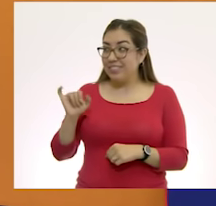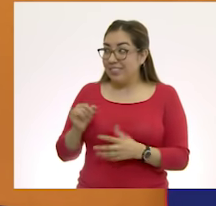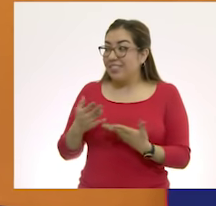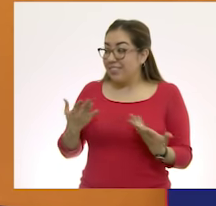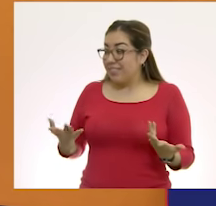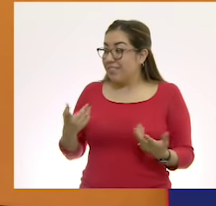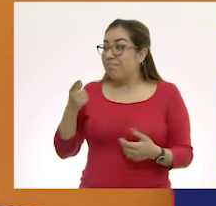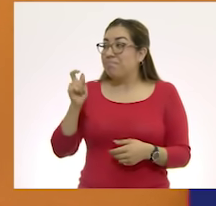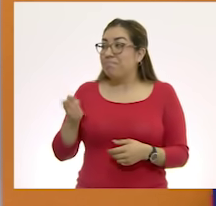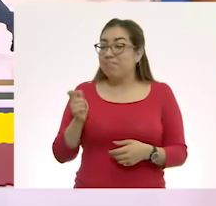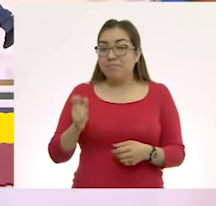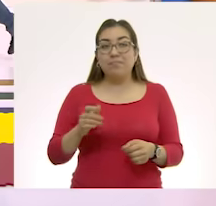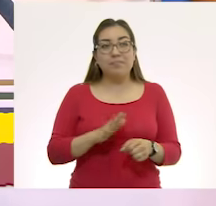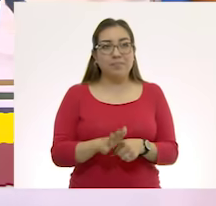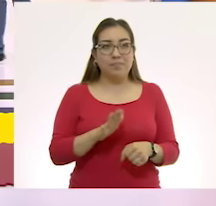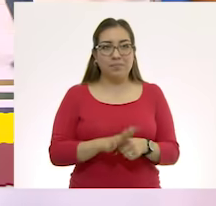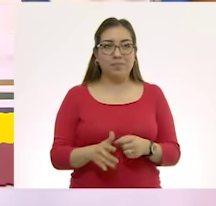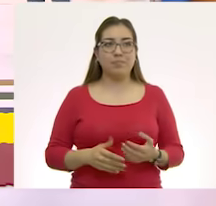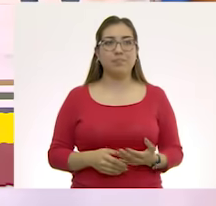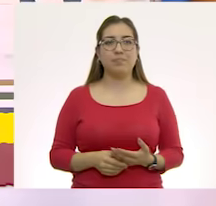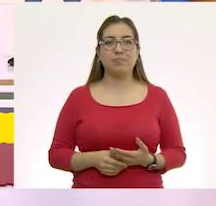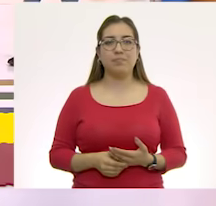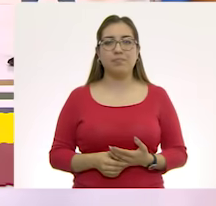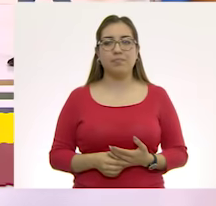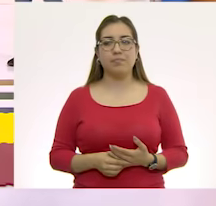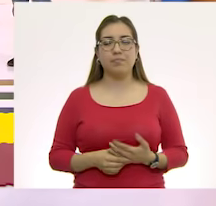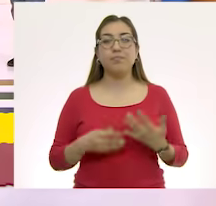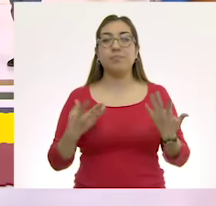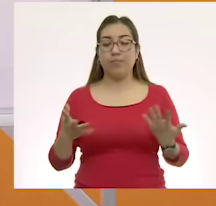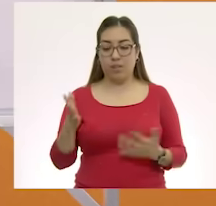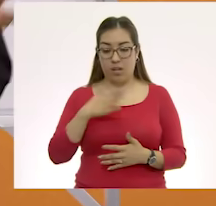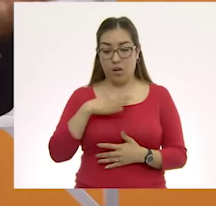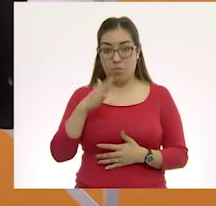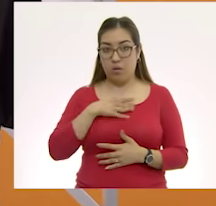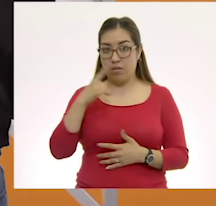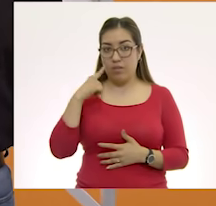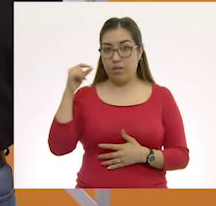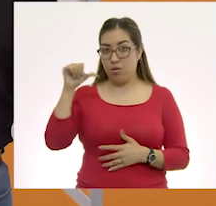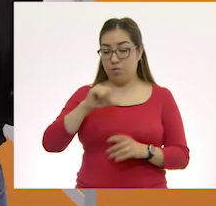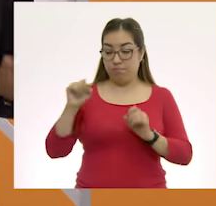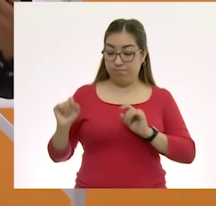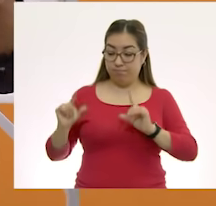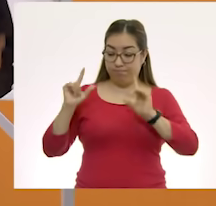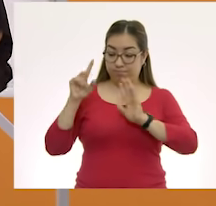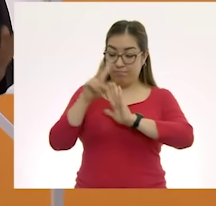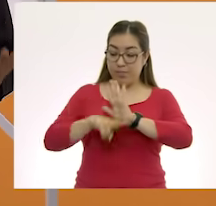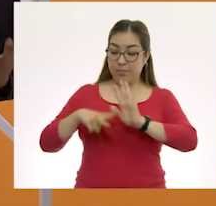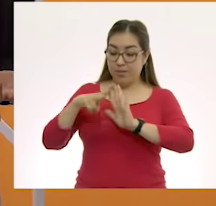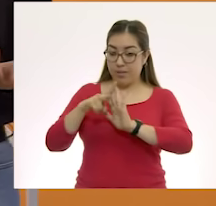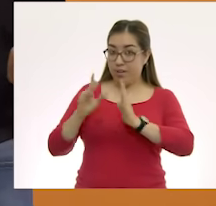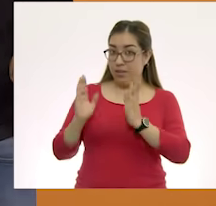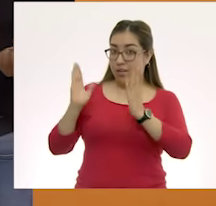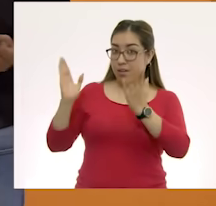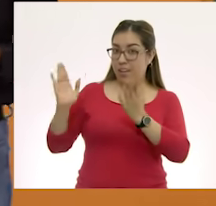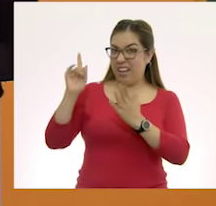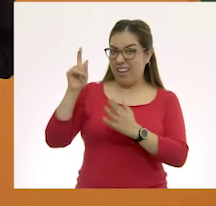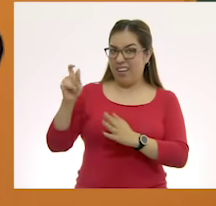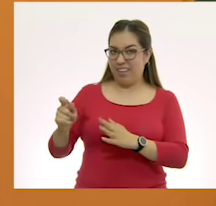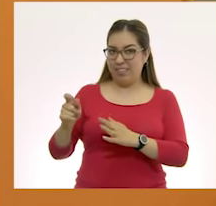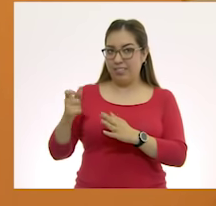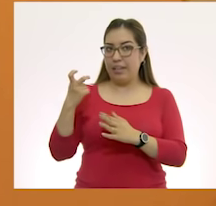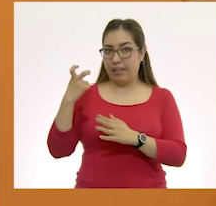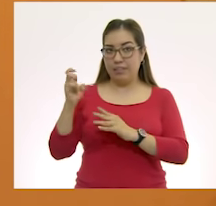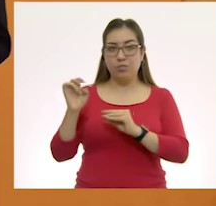hacer, bien, maestro? Bien enfocados a estos temas, ¿verdad? Sí. Bueno, pues vamos a ver un video que representa justamente